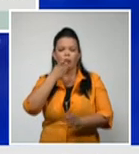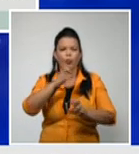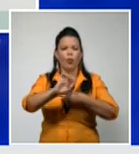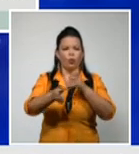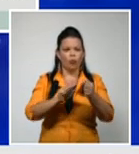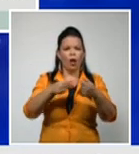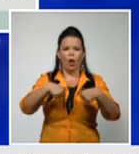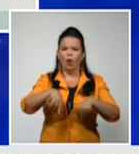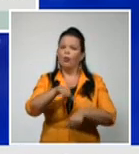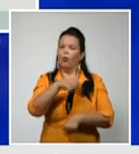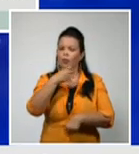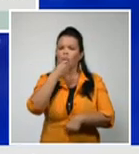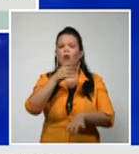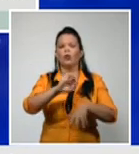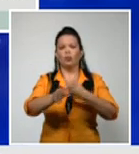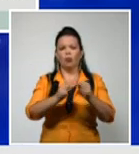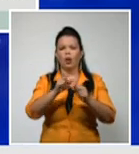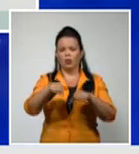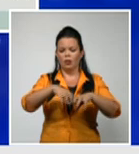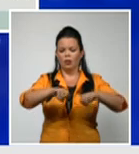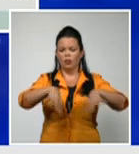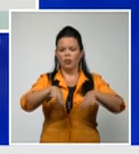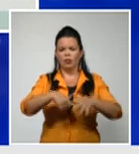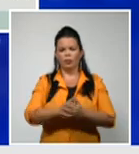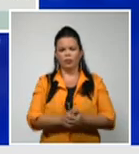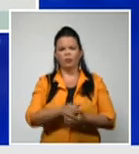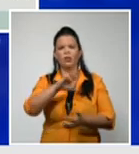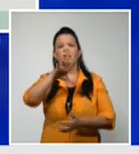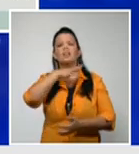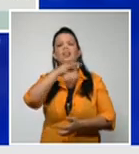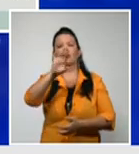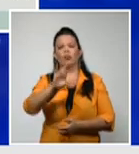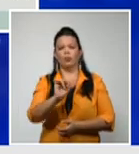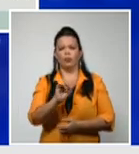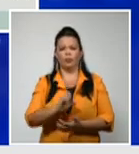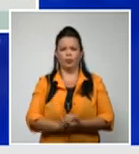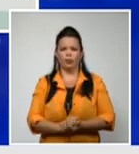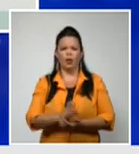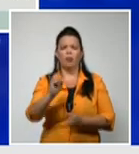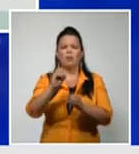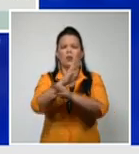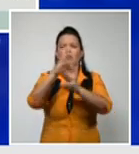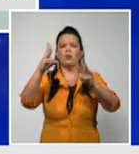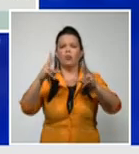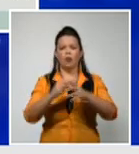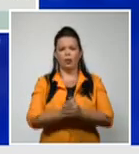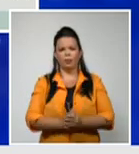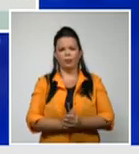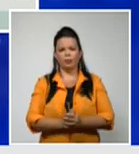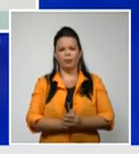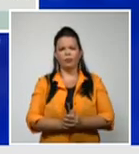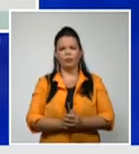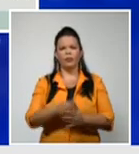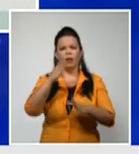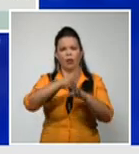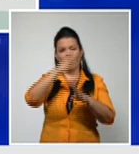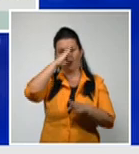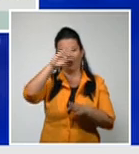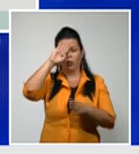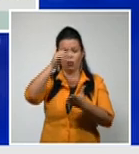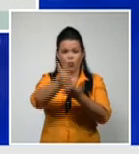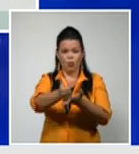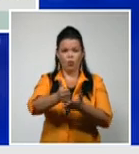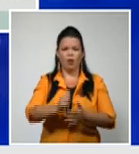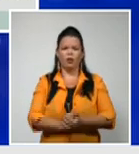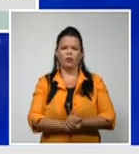transmisión allí, Cerro, Madruga, Santiago de Cuba, que va disminuyendo pero todavía alto,